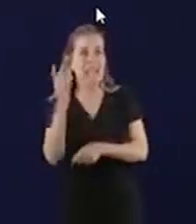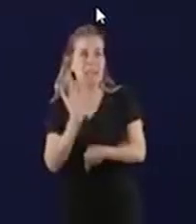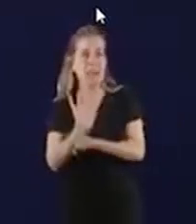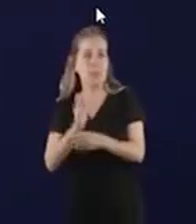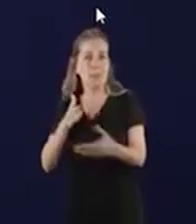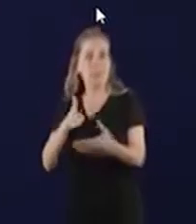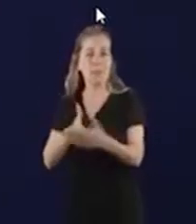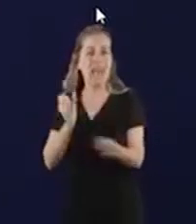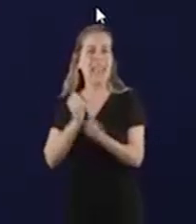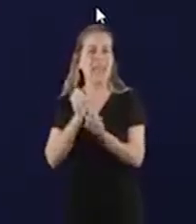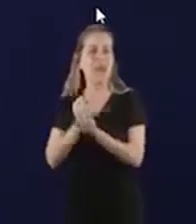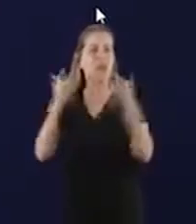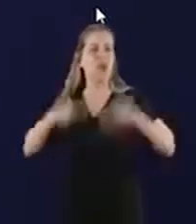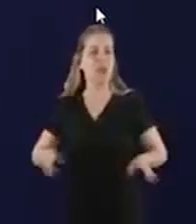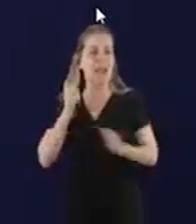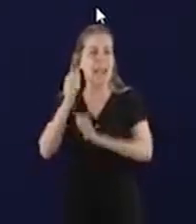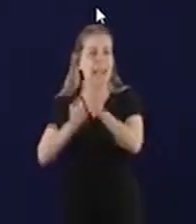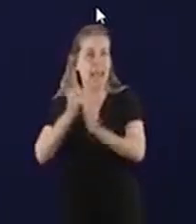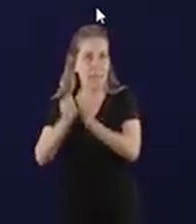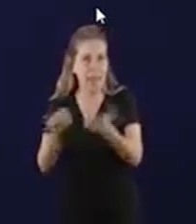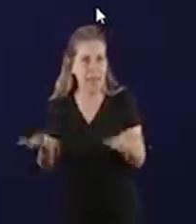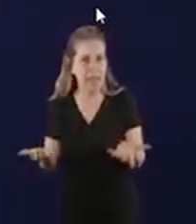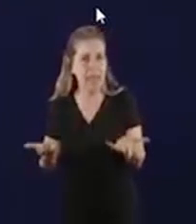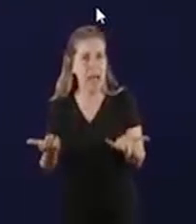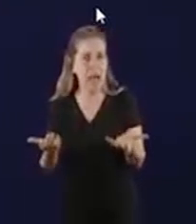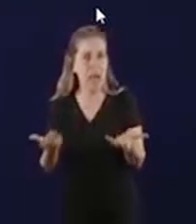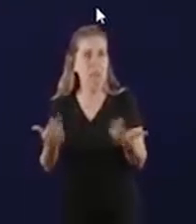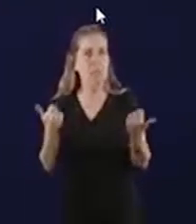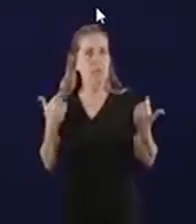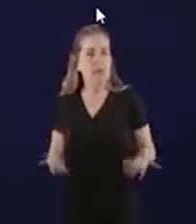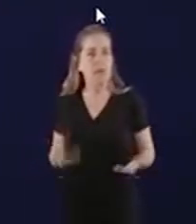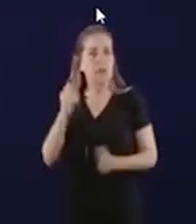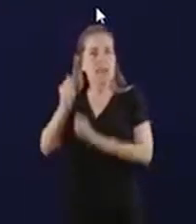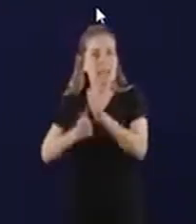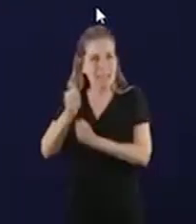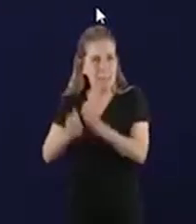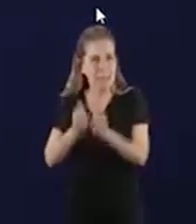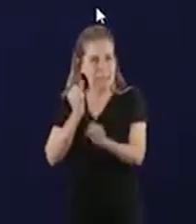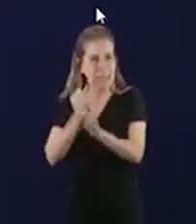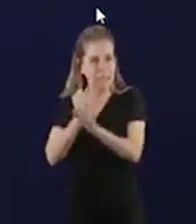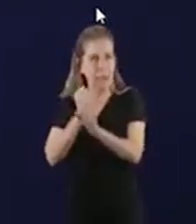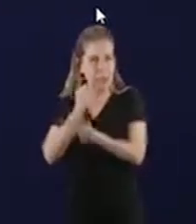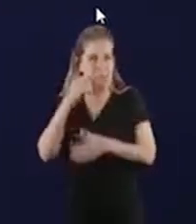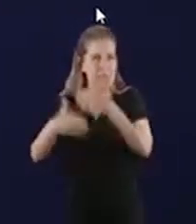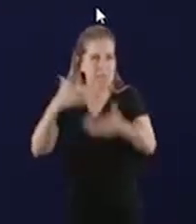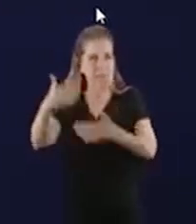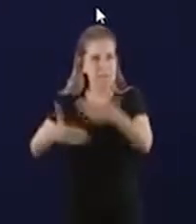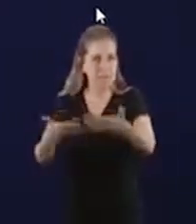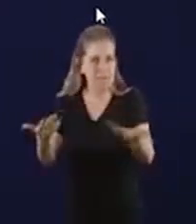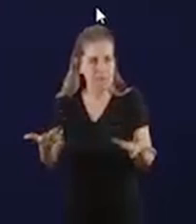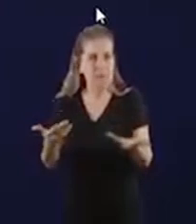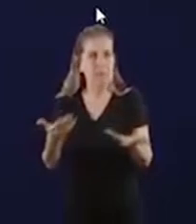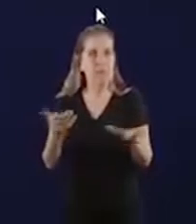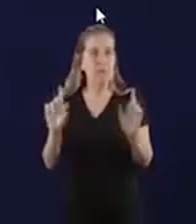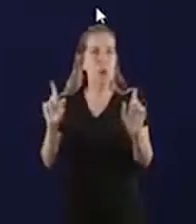empresa por supuesto en Pos de que las empresas puedan seguir operativas y que no pierdan ni dinero ni se fundan